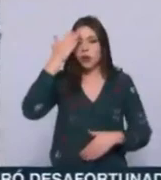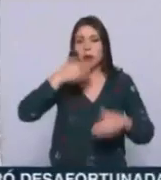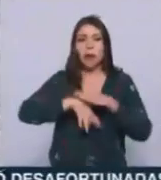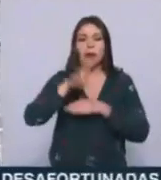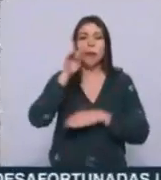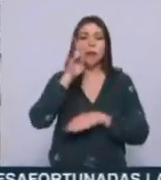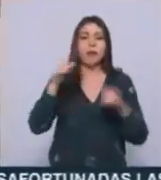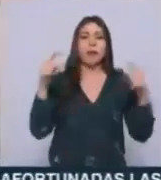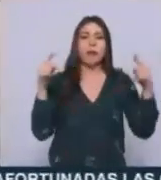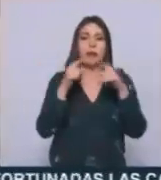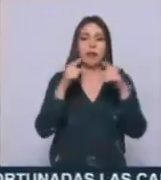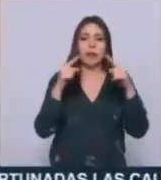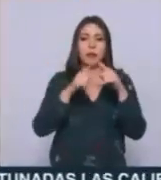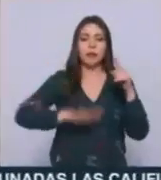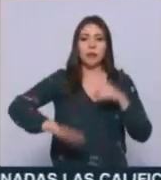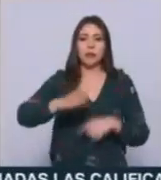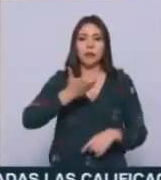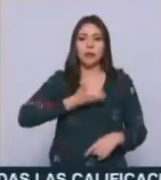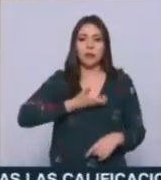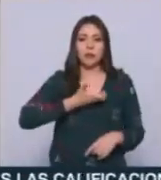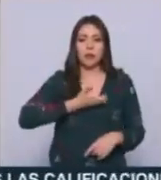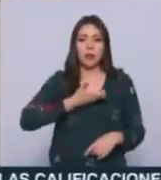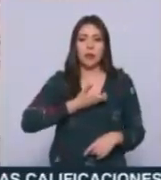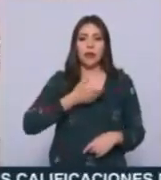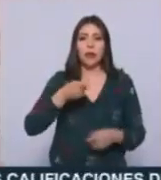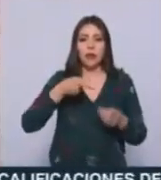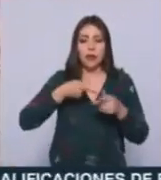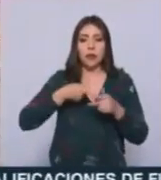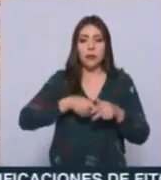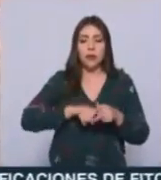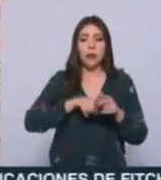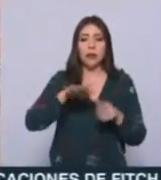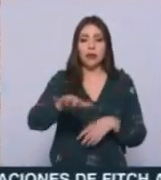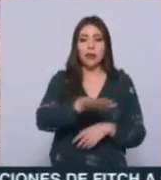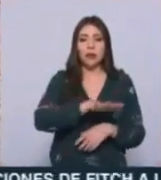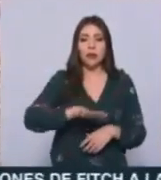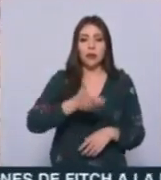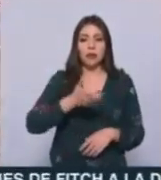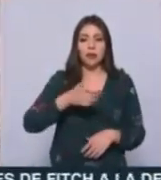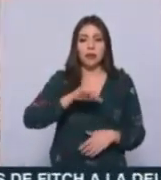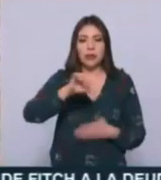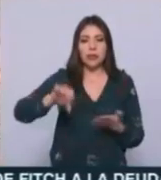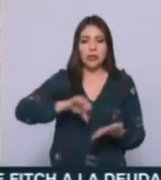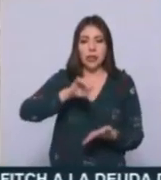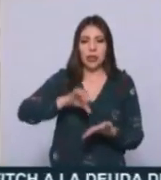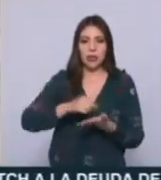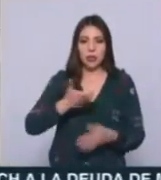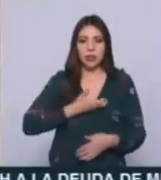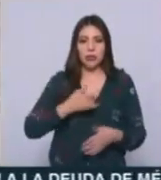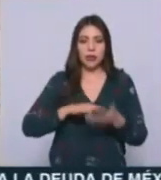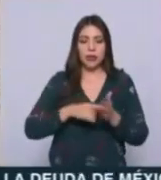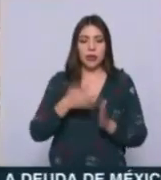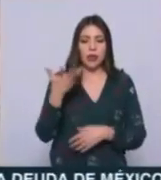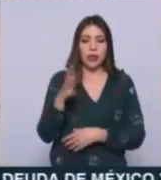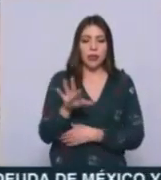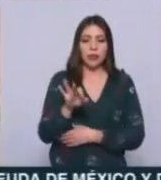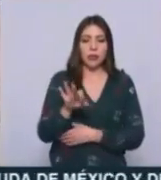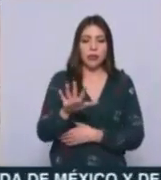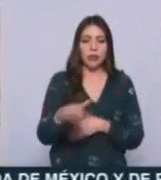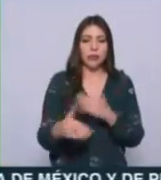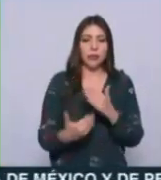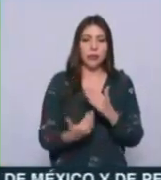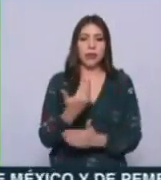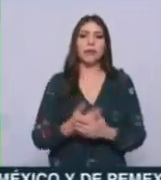Catedral y el Sagrario Metropolitanos. El punto de partida será en la Plaza del Seminario, en el Centro Histórico, a las 10:45 de la mañana.